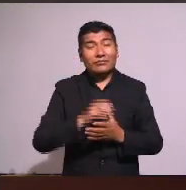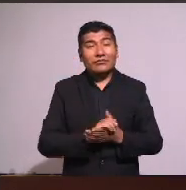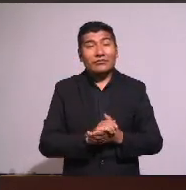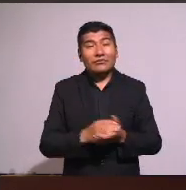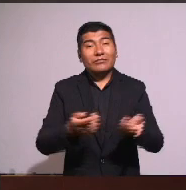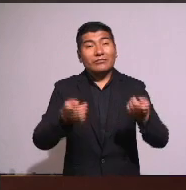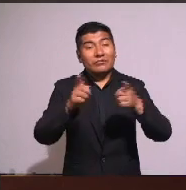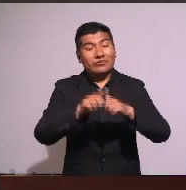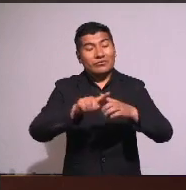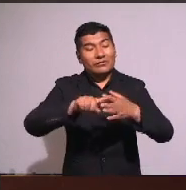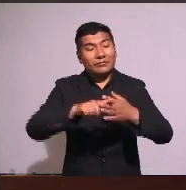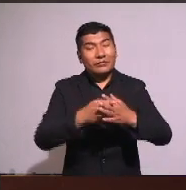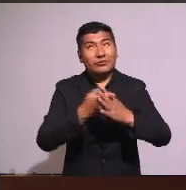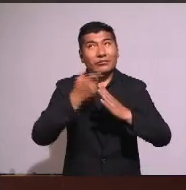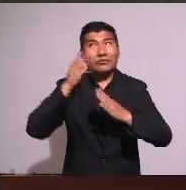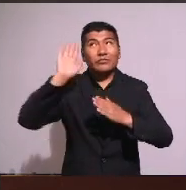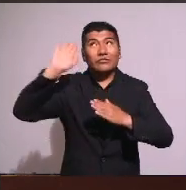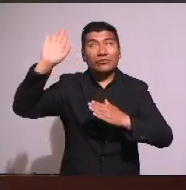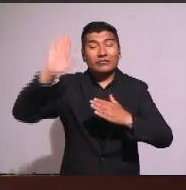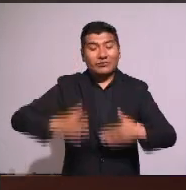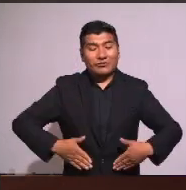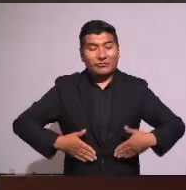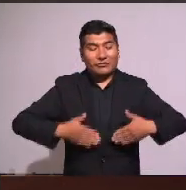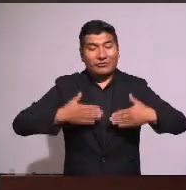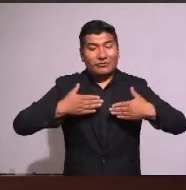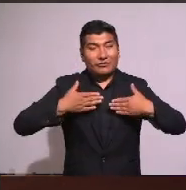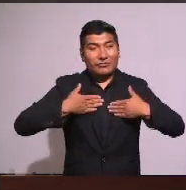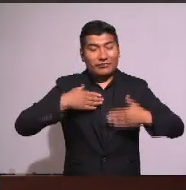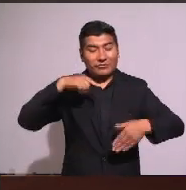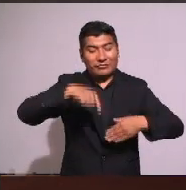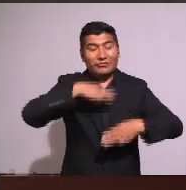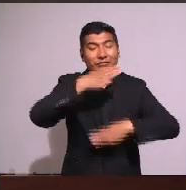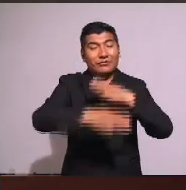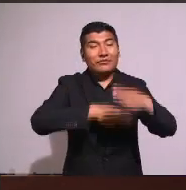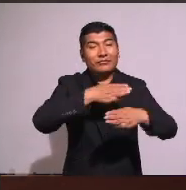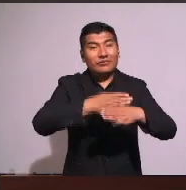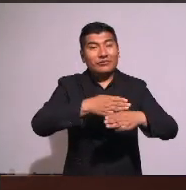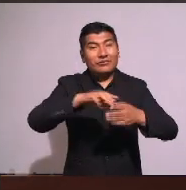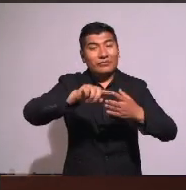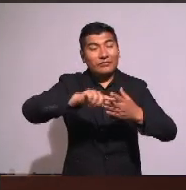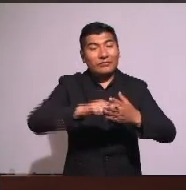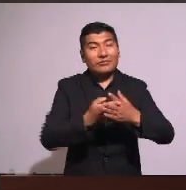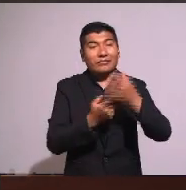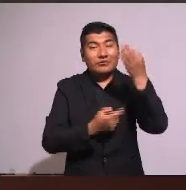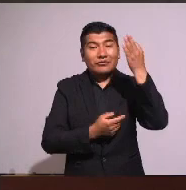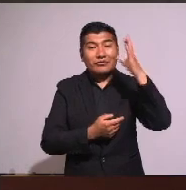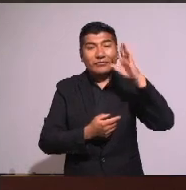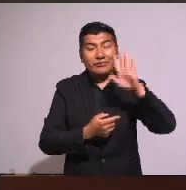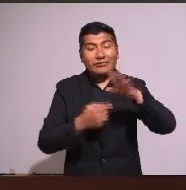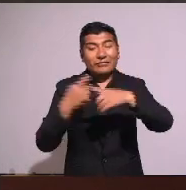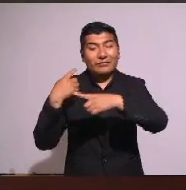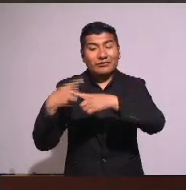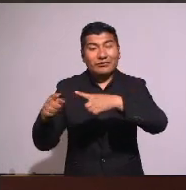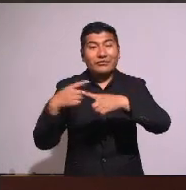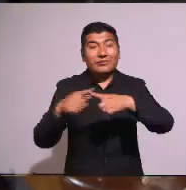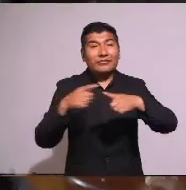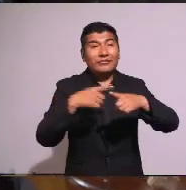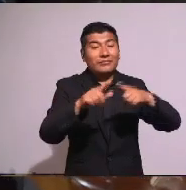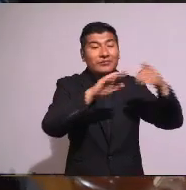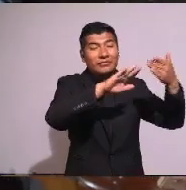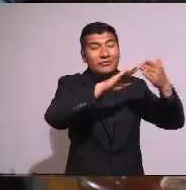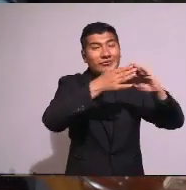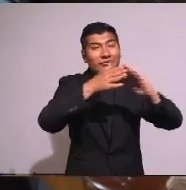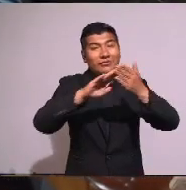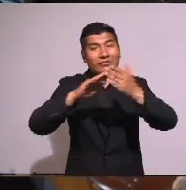al comienzo de su vida pública, empieza a predicar por todas las ciudades